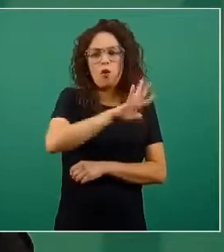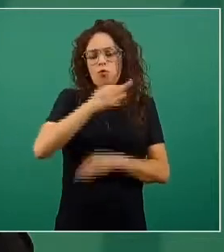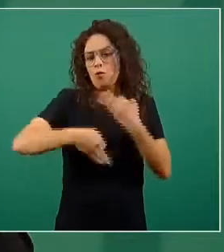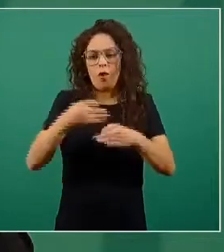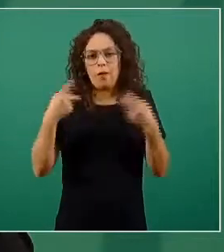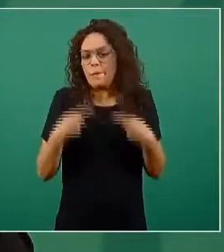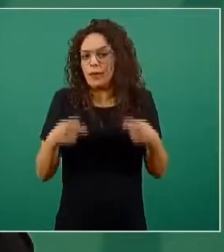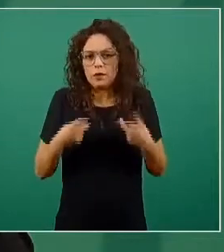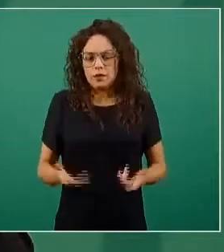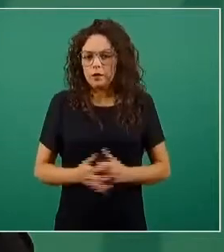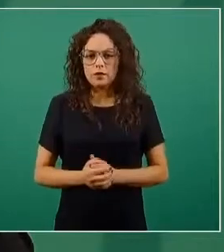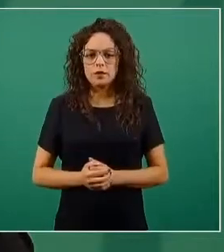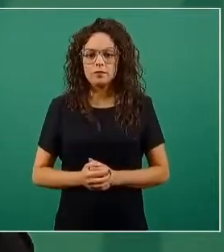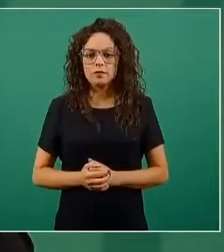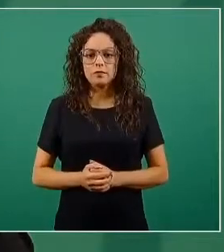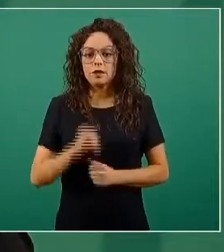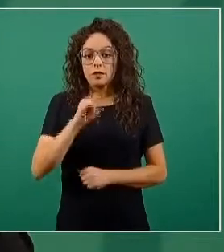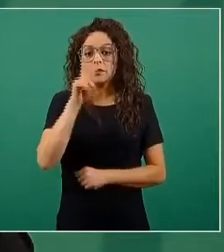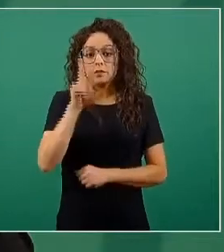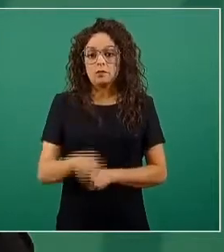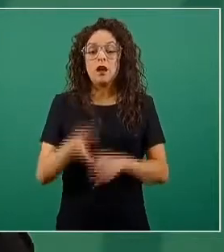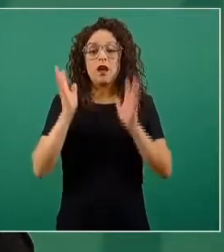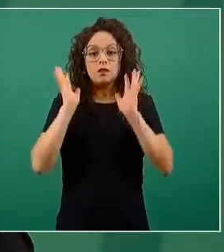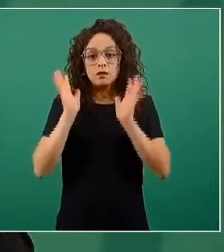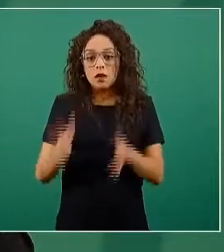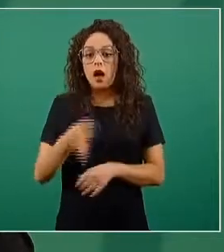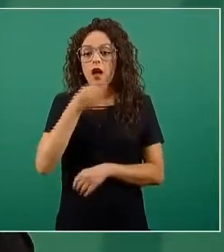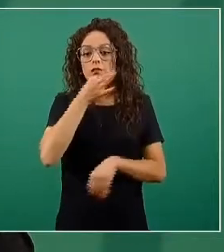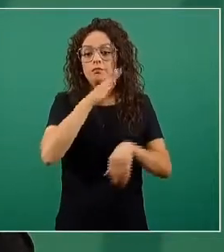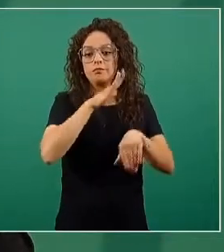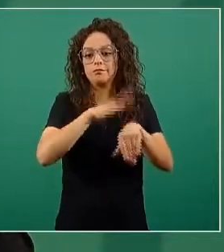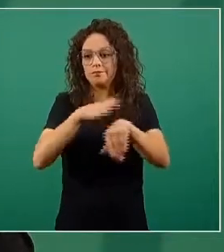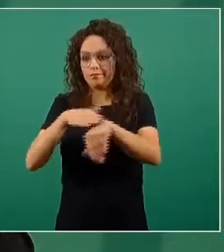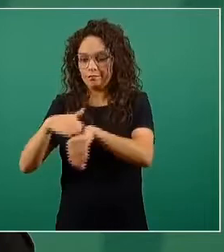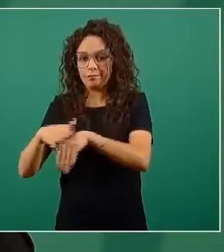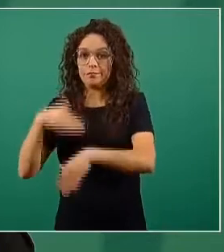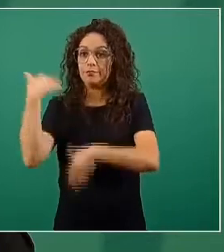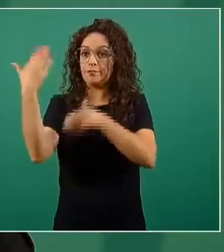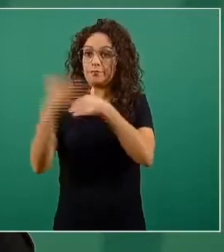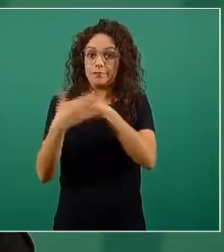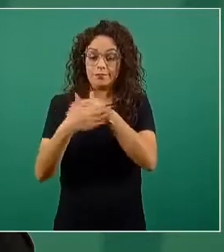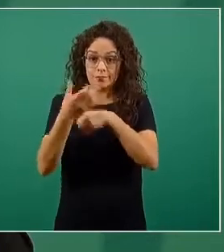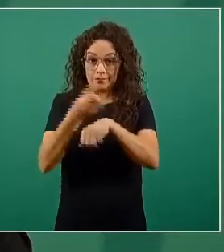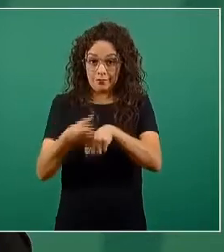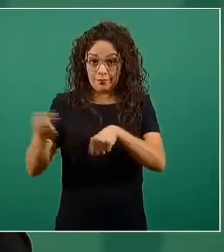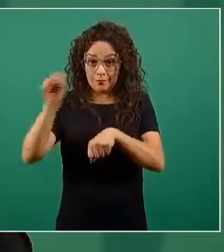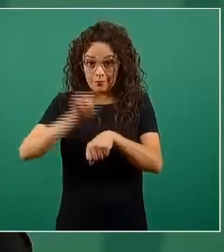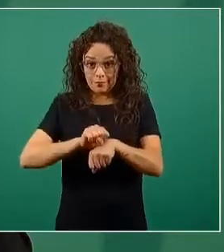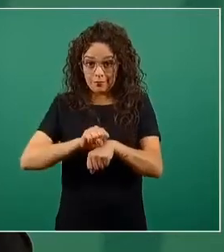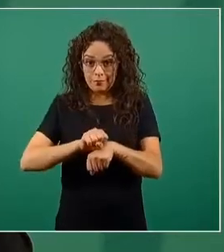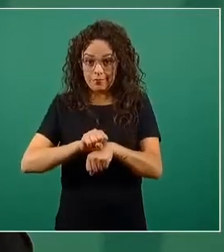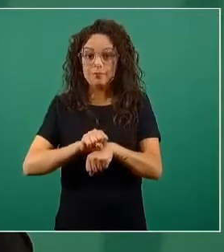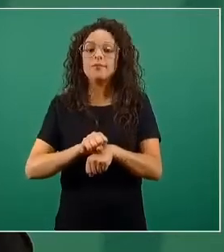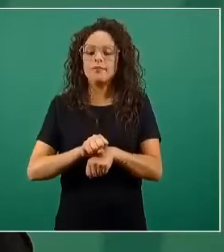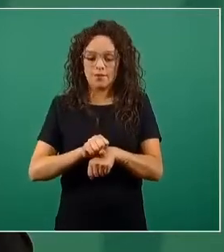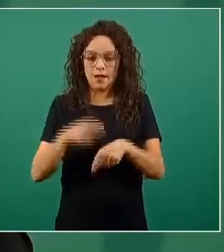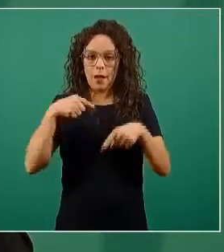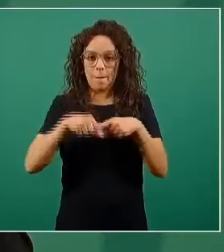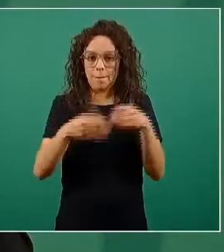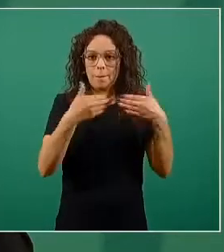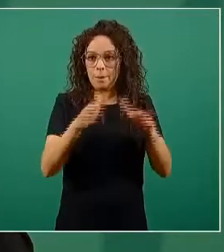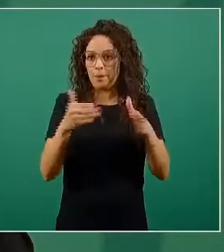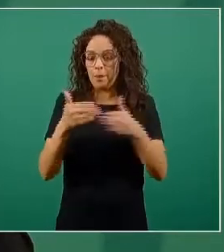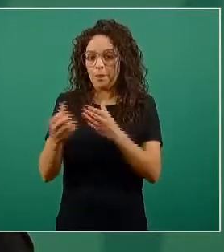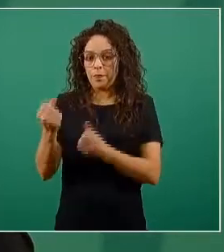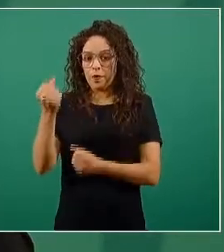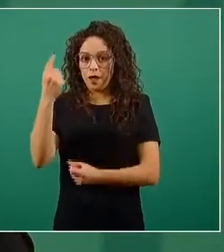se ha hecho ya público que a partir de la siguiente semana, como bien decía, van a quedar aperturados algunos